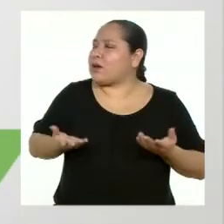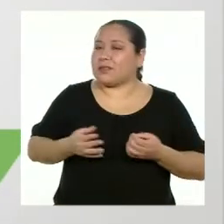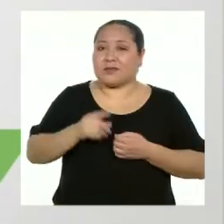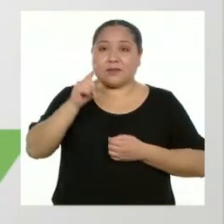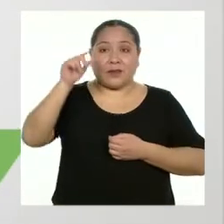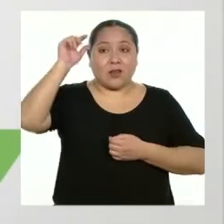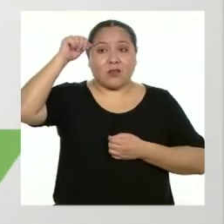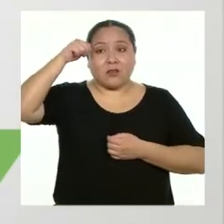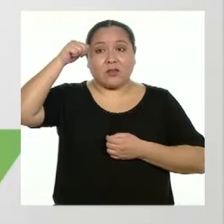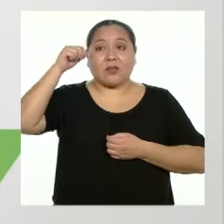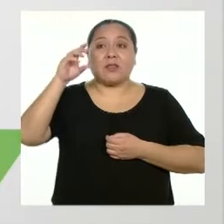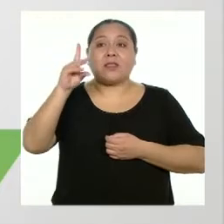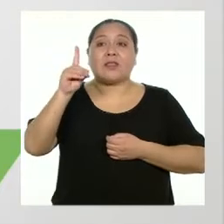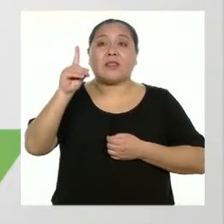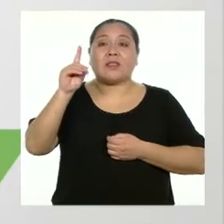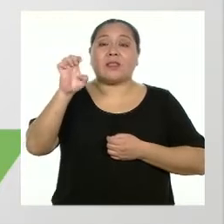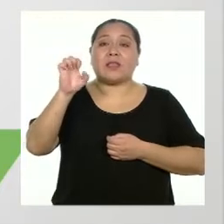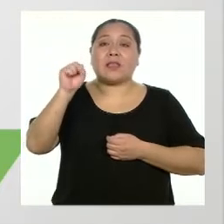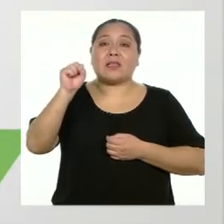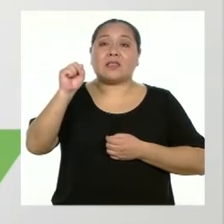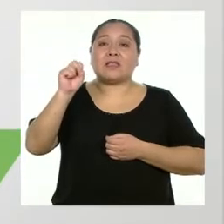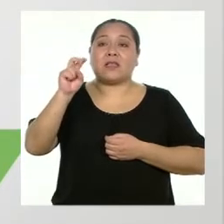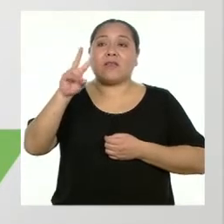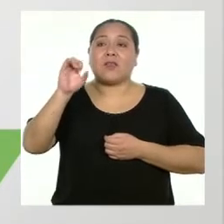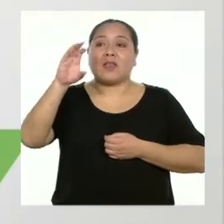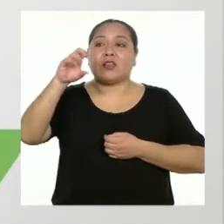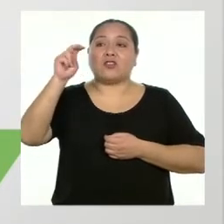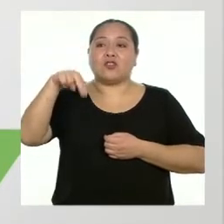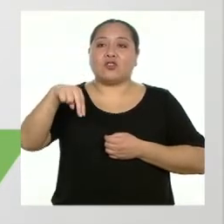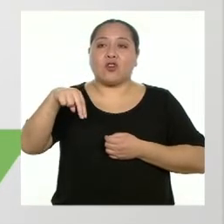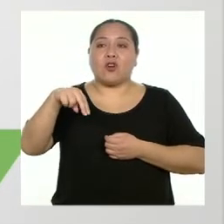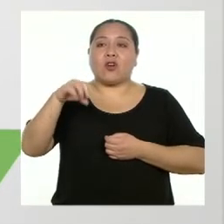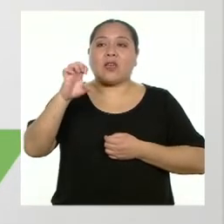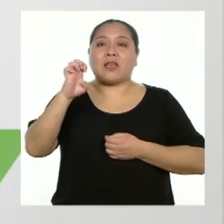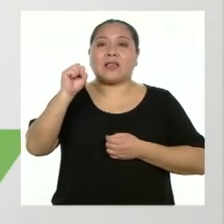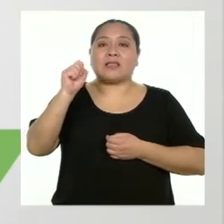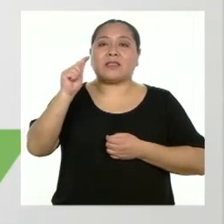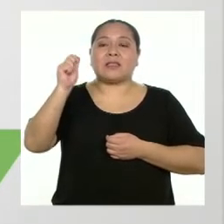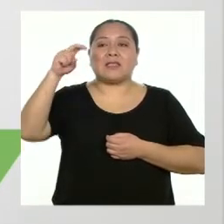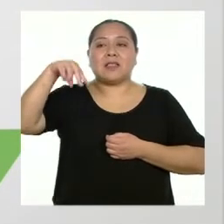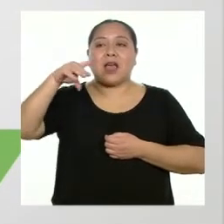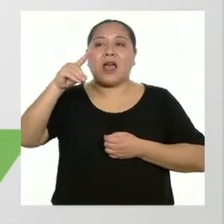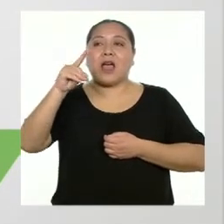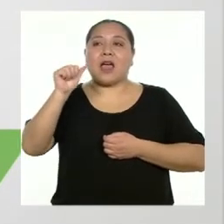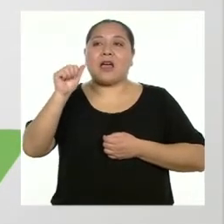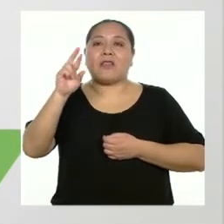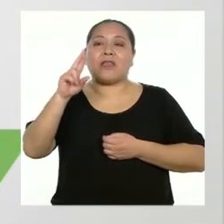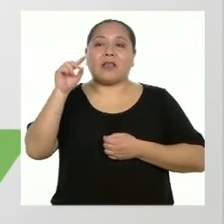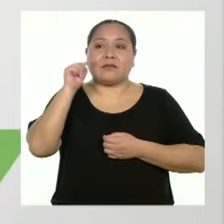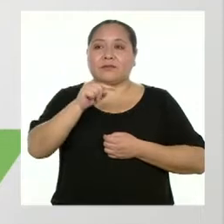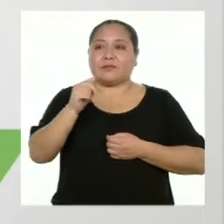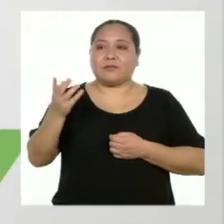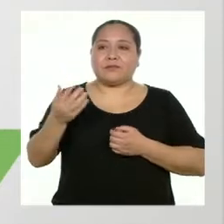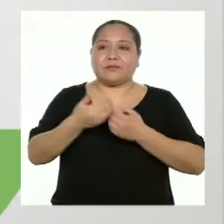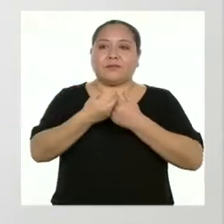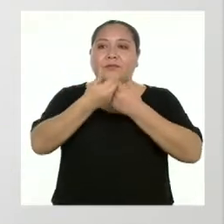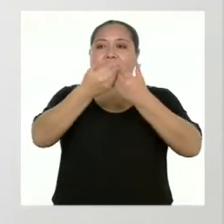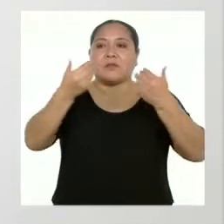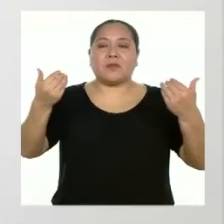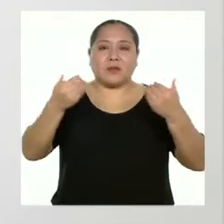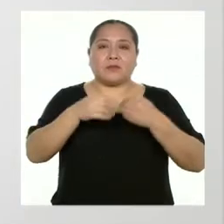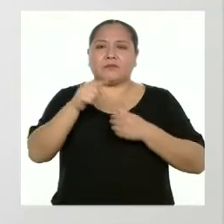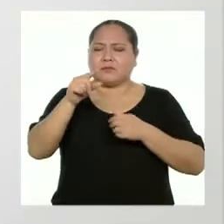la medida de variación de los datos de una muestra con respecto a la media y está expresada en las mismas unidades que los